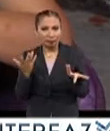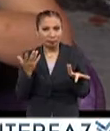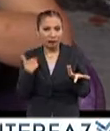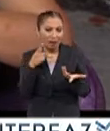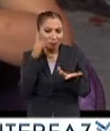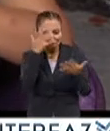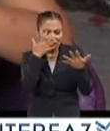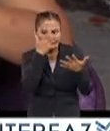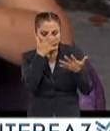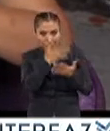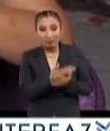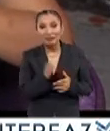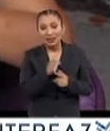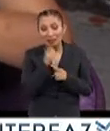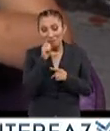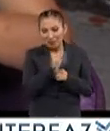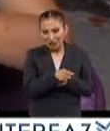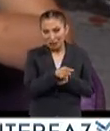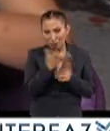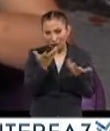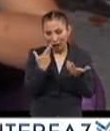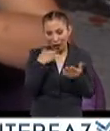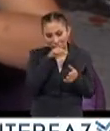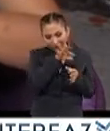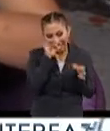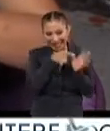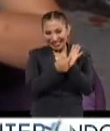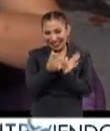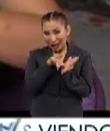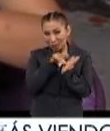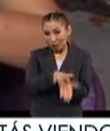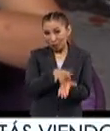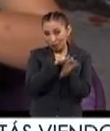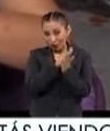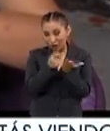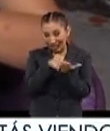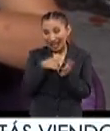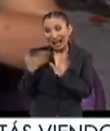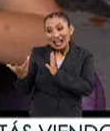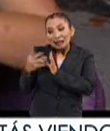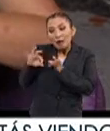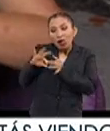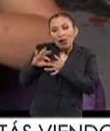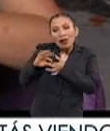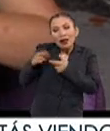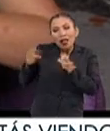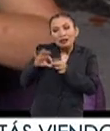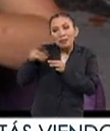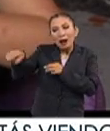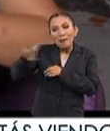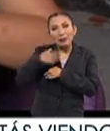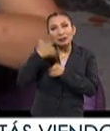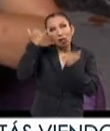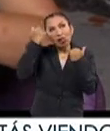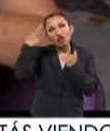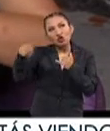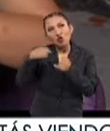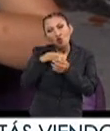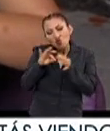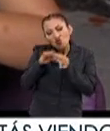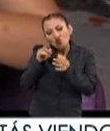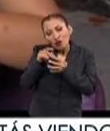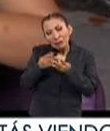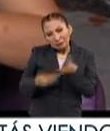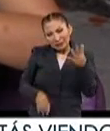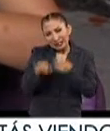veces son muy confusos. Entonces, a partir de ahí y de que encontramos este apoyo con la literatura, hacemos ese vínculo para que la gente cree propios